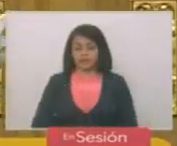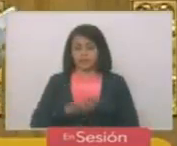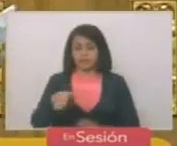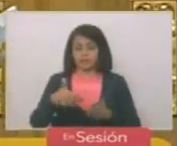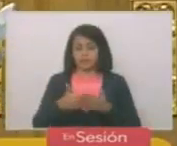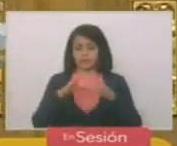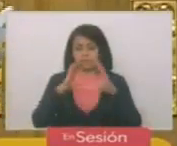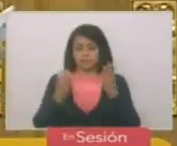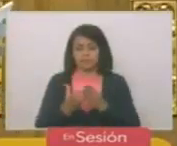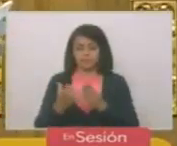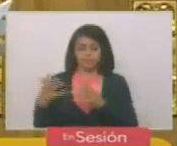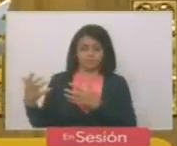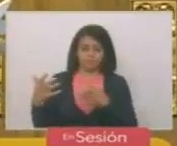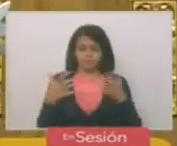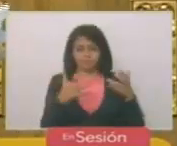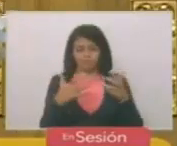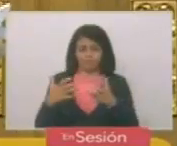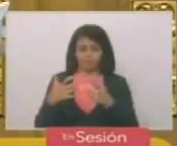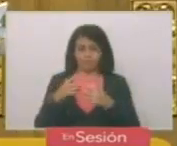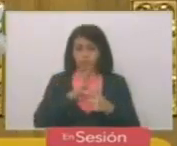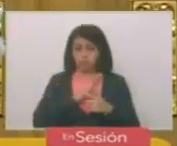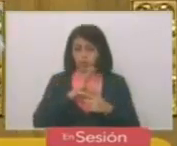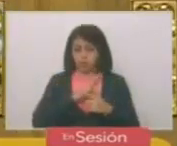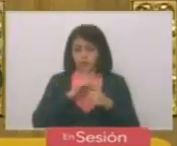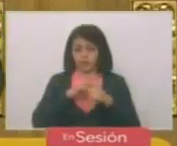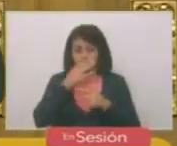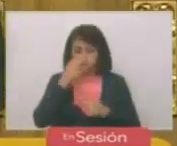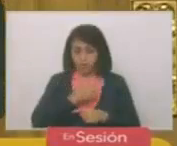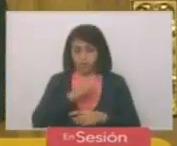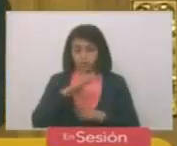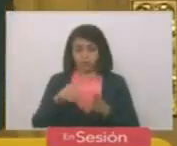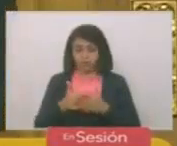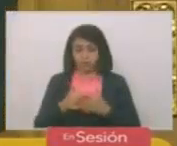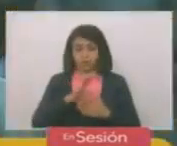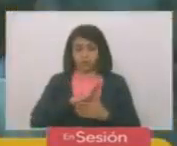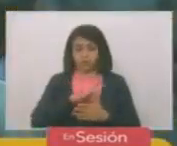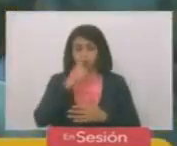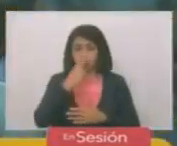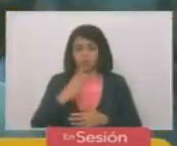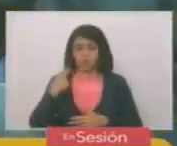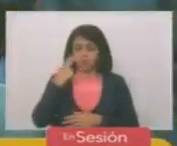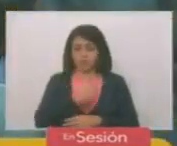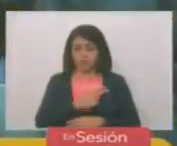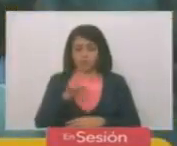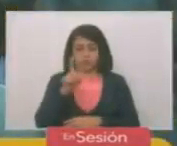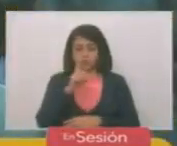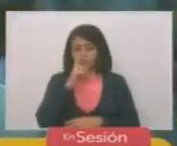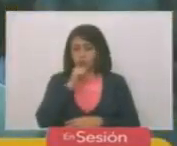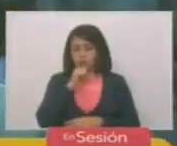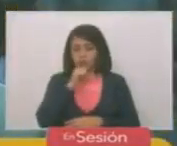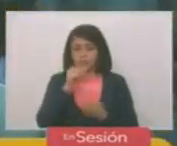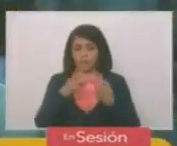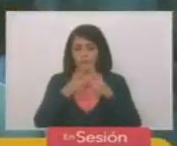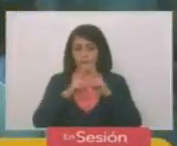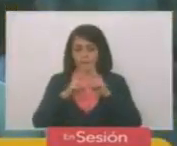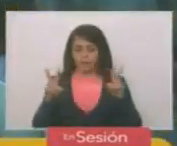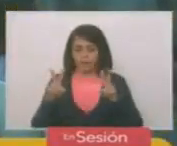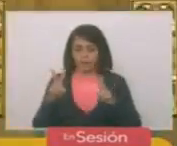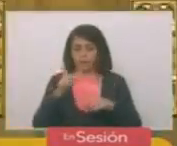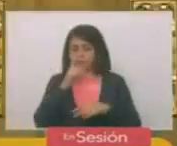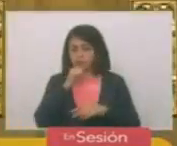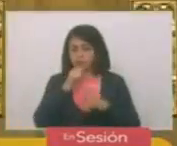en el mundo luchan por sus propias convicciones, por sus compromisos, no habrá paz, o no